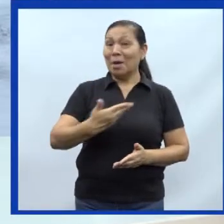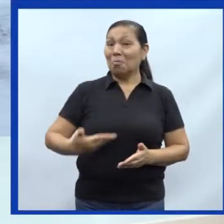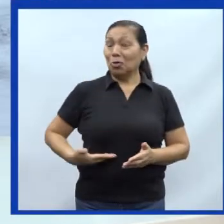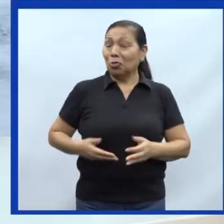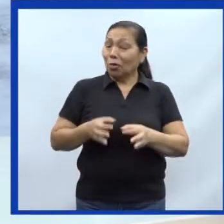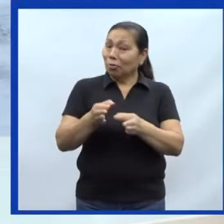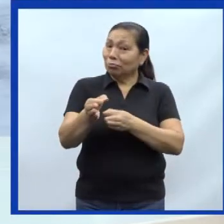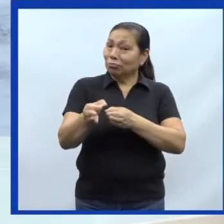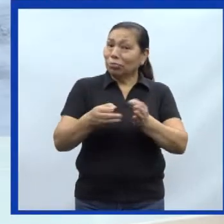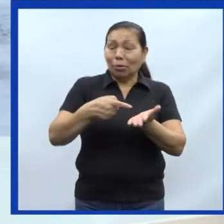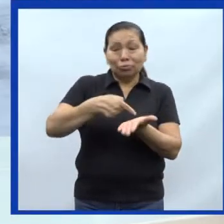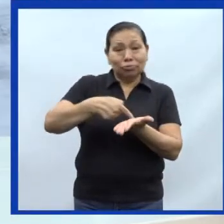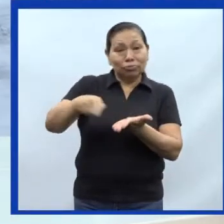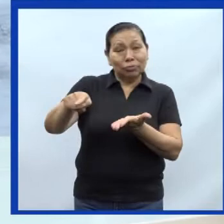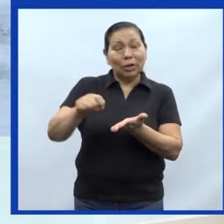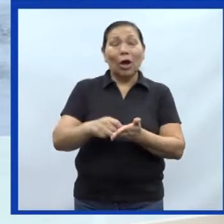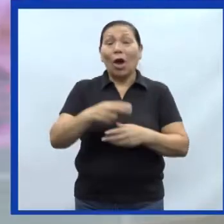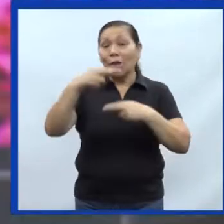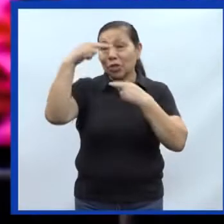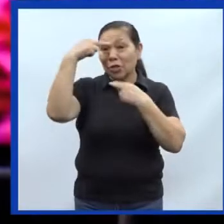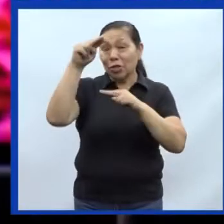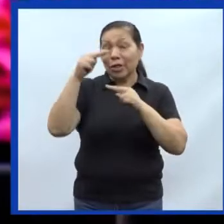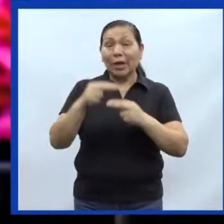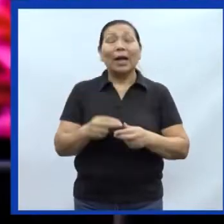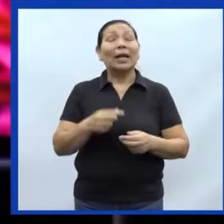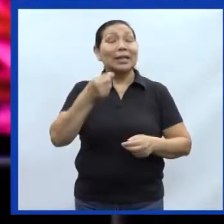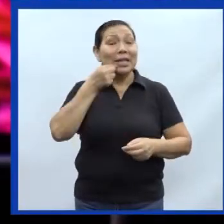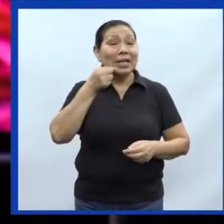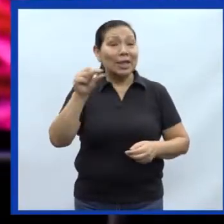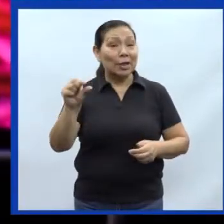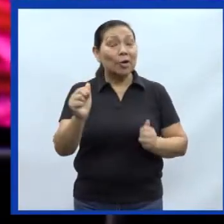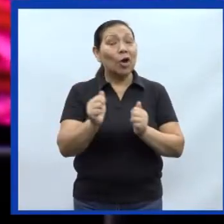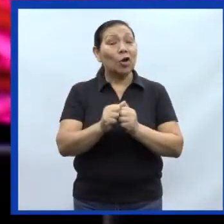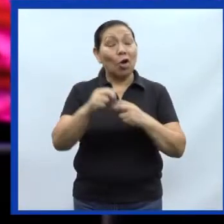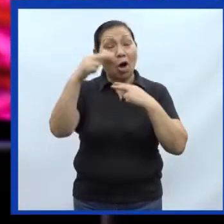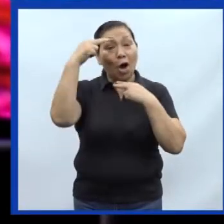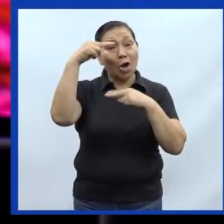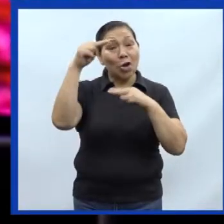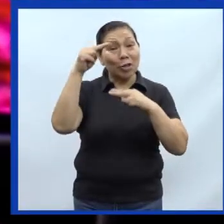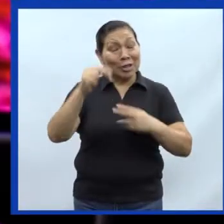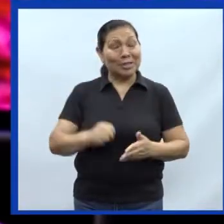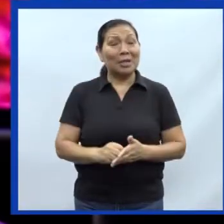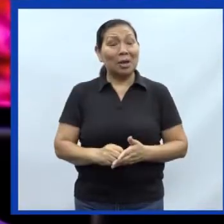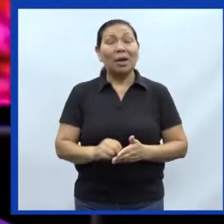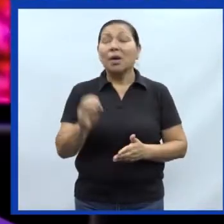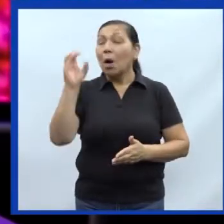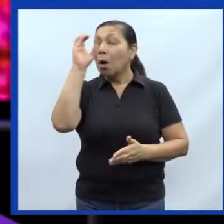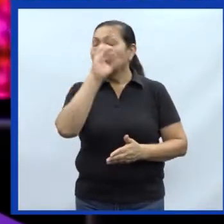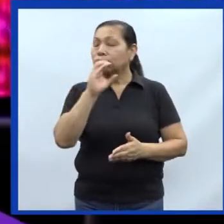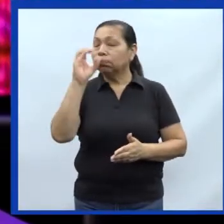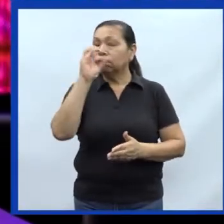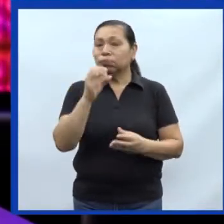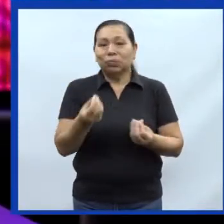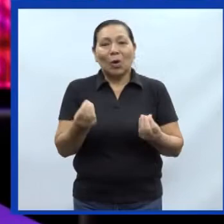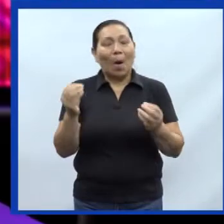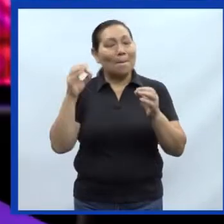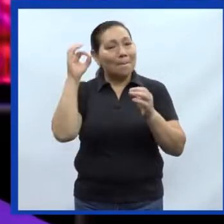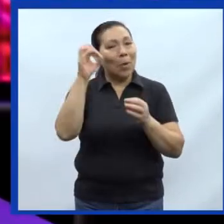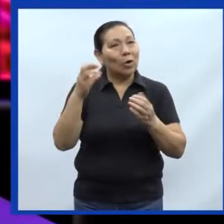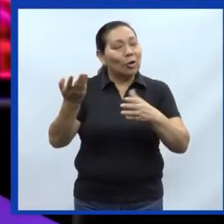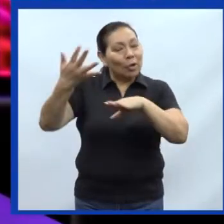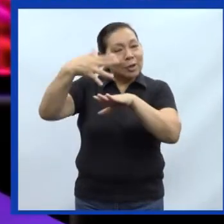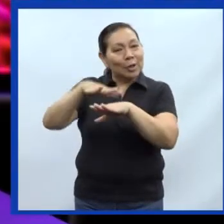al anunciar el lanzamiento del noticiero en lengua quechua, que con el noticiero en quechua se busca cumplir con una política